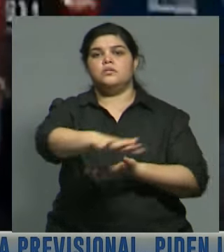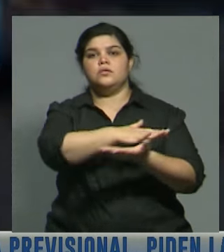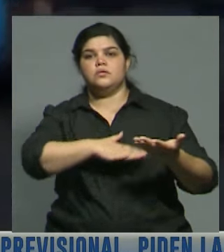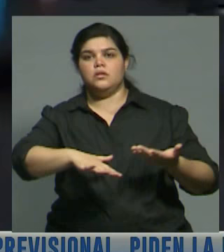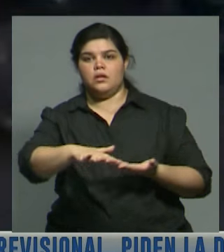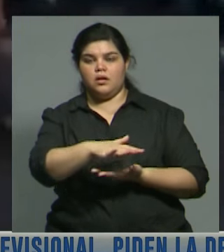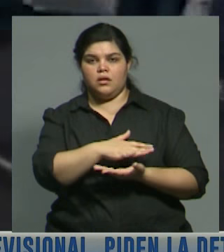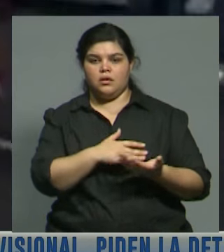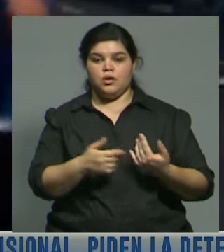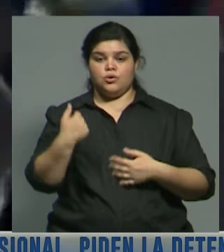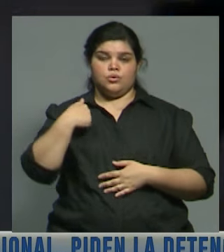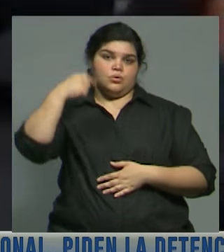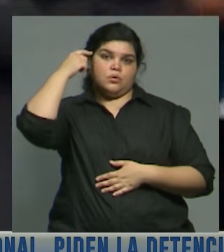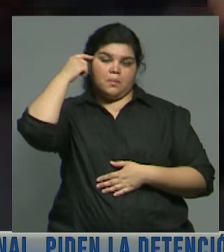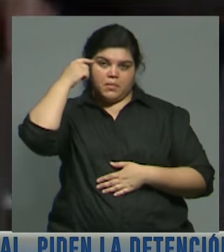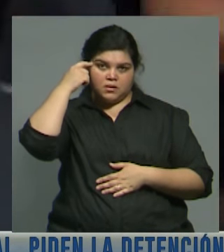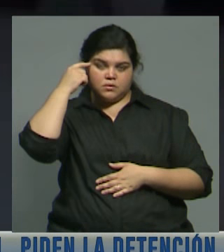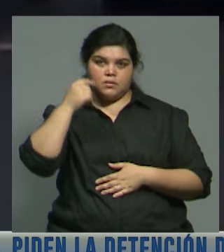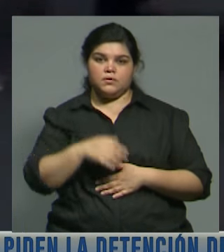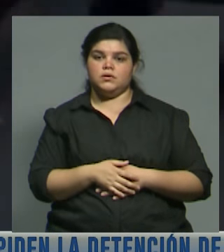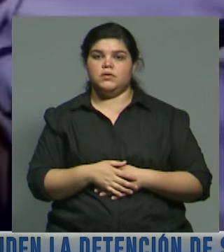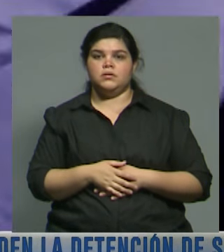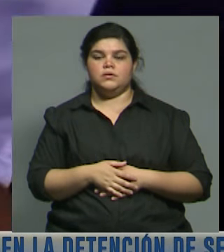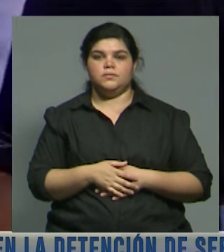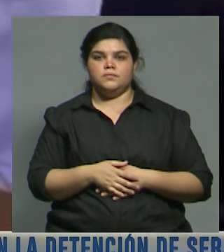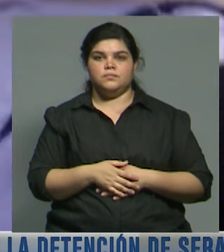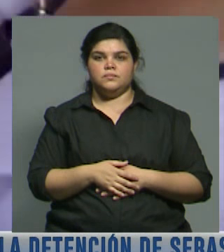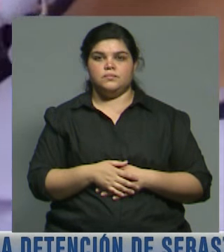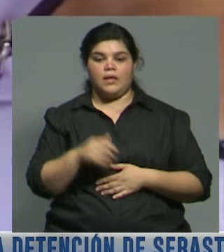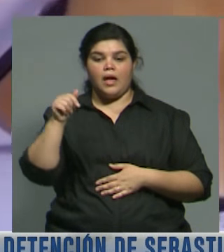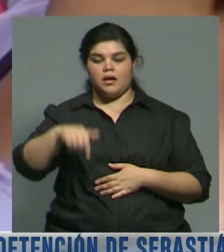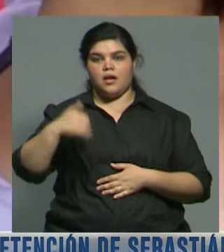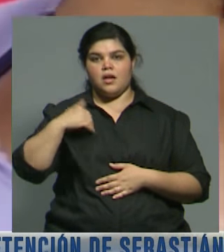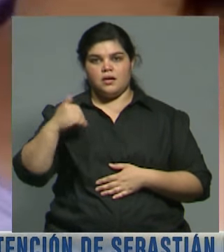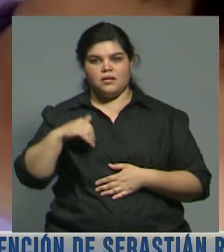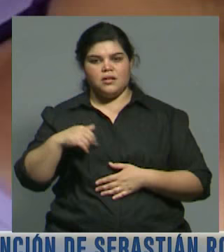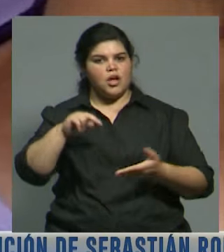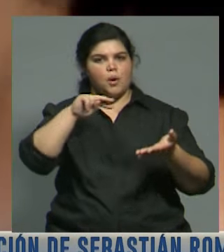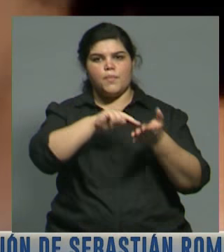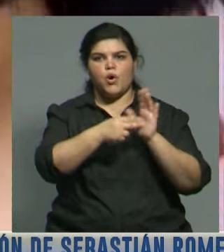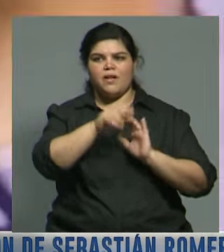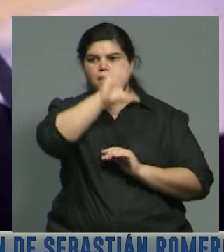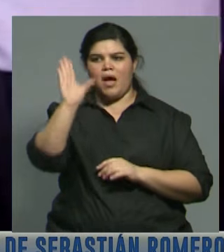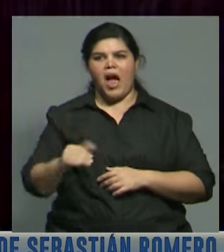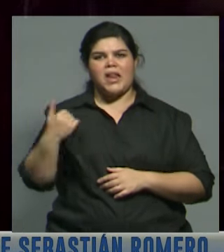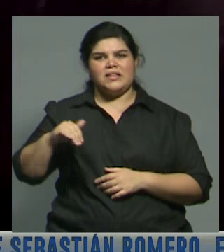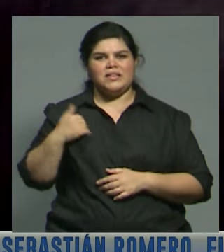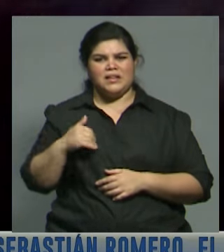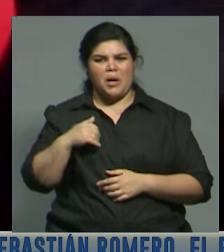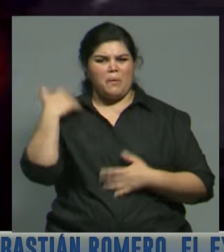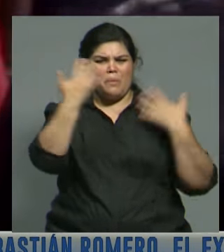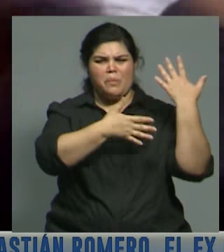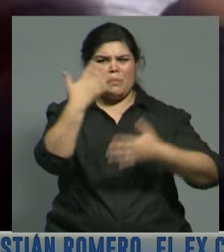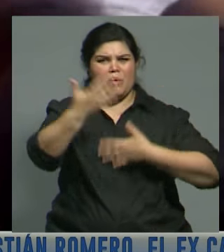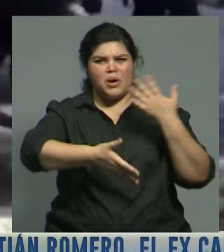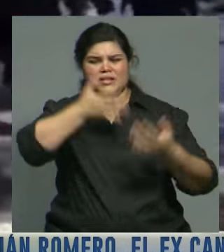menos considero que, tomando en consideración que estamos bastante, digamos, la Argentina sigue teniendo muchos problemas de violencia política, seguimos teniendo muchos problemas